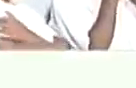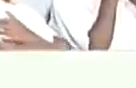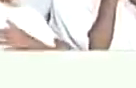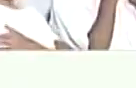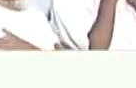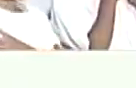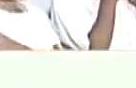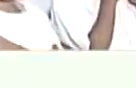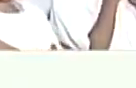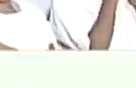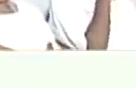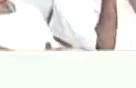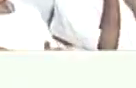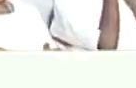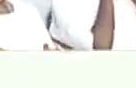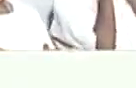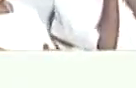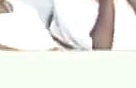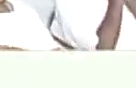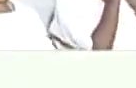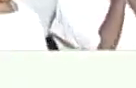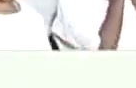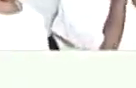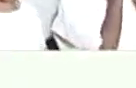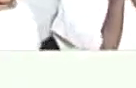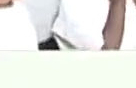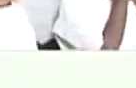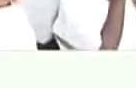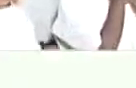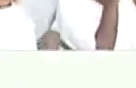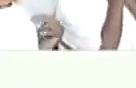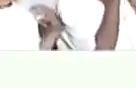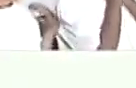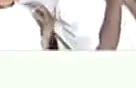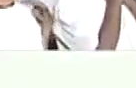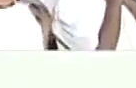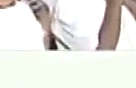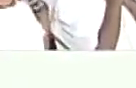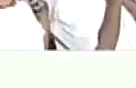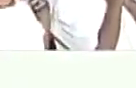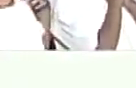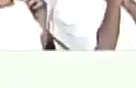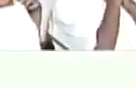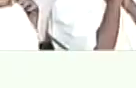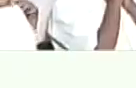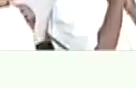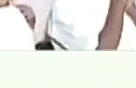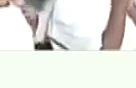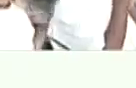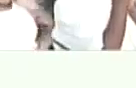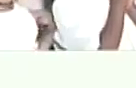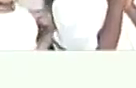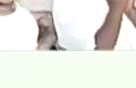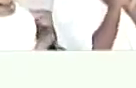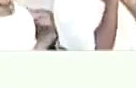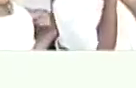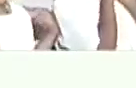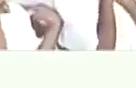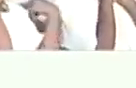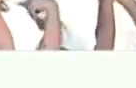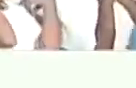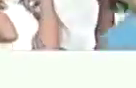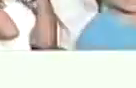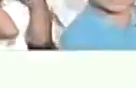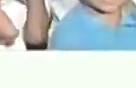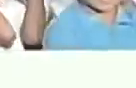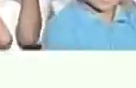todos los beneficios que da el carnet de la patria, aquí en esta base de misiones se están cumpliendo. Hicimos un recorrido